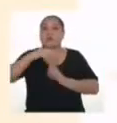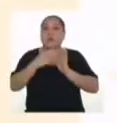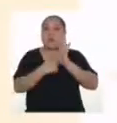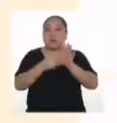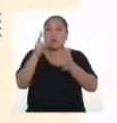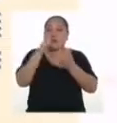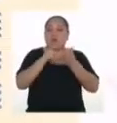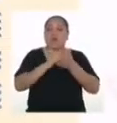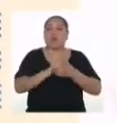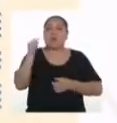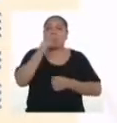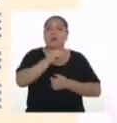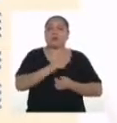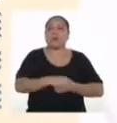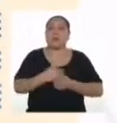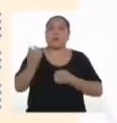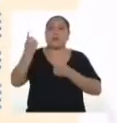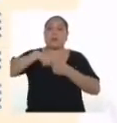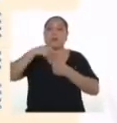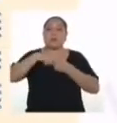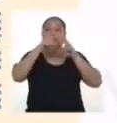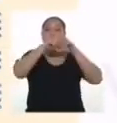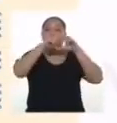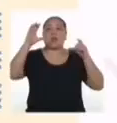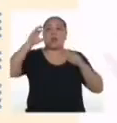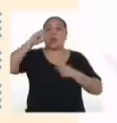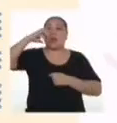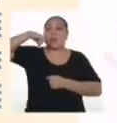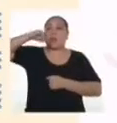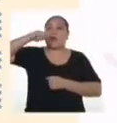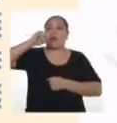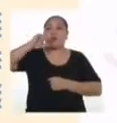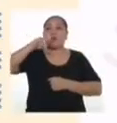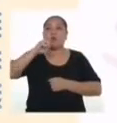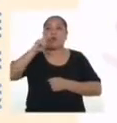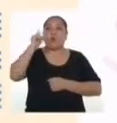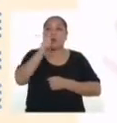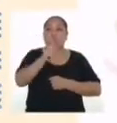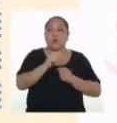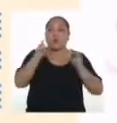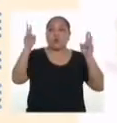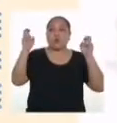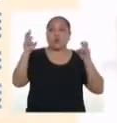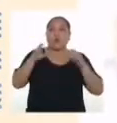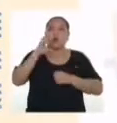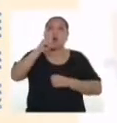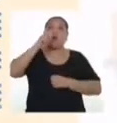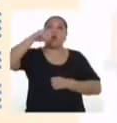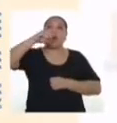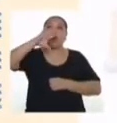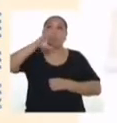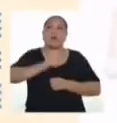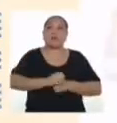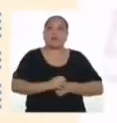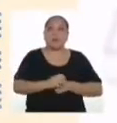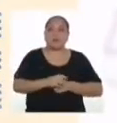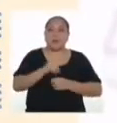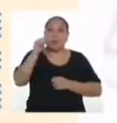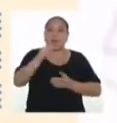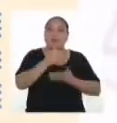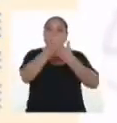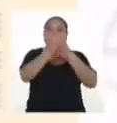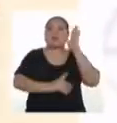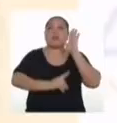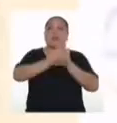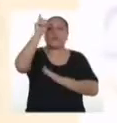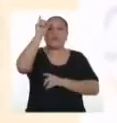lectura. Este texto pertenece al capítulo 1 que tiene por título Cuencas, escenario para el desarrollo humano. El